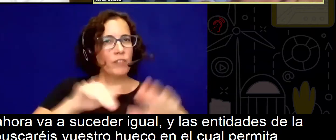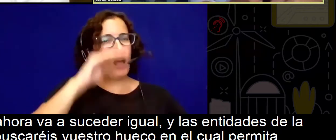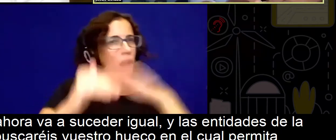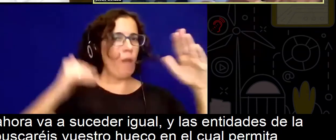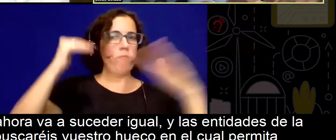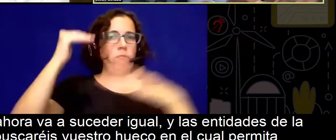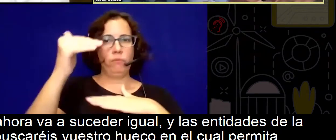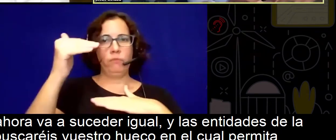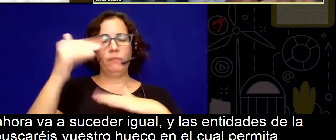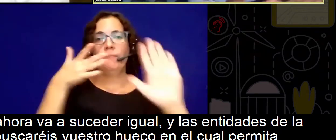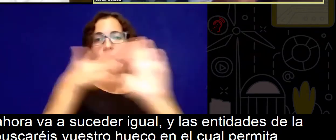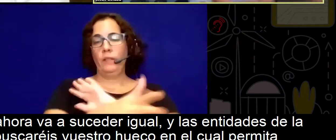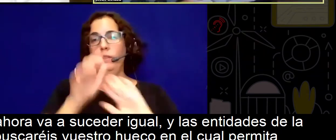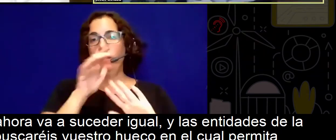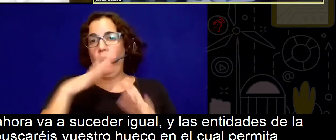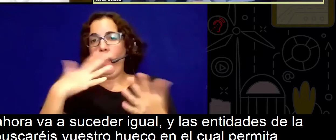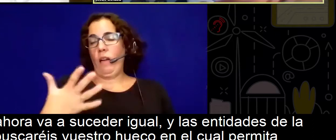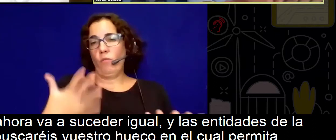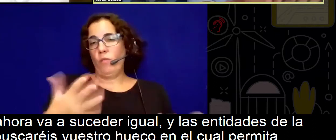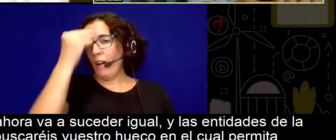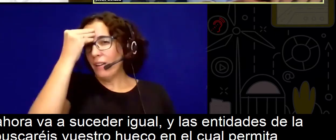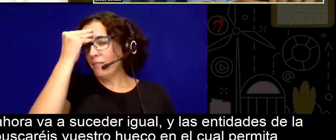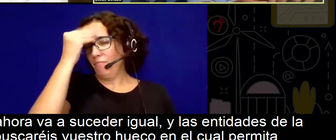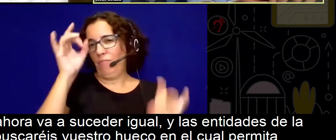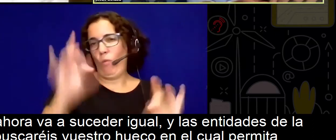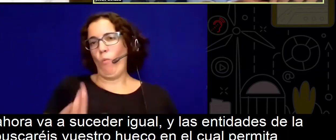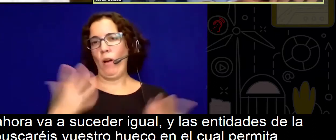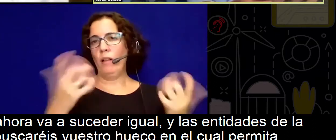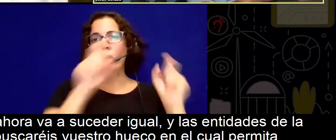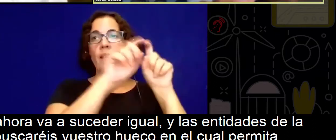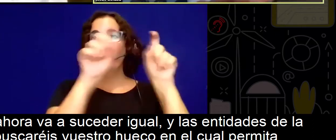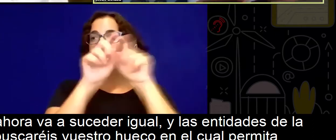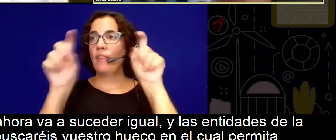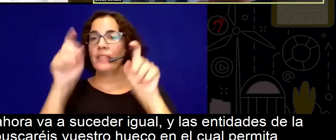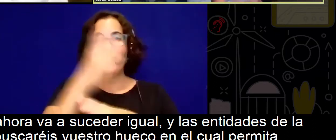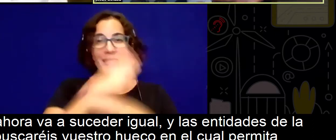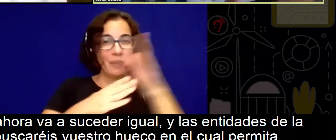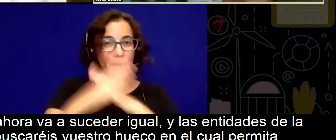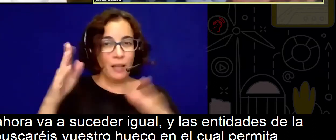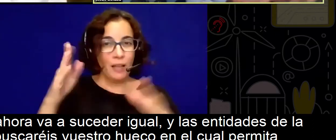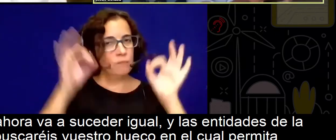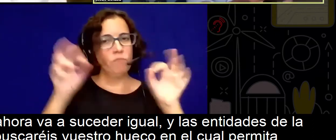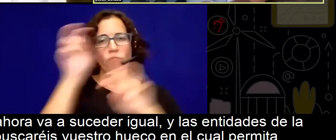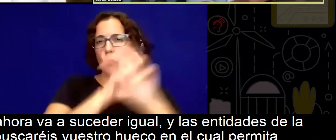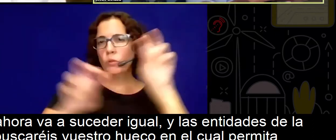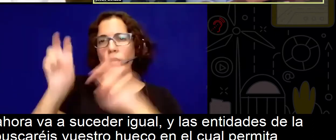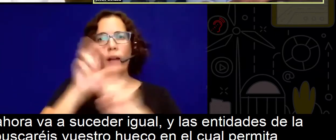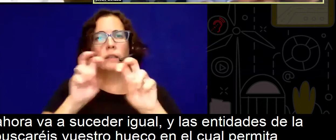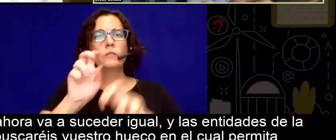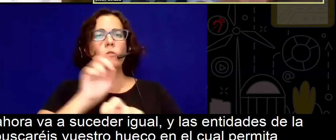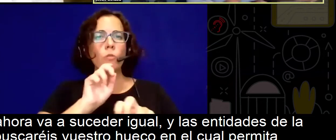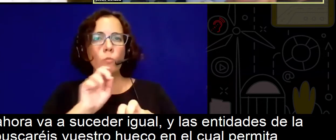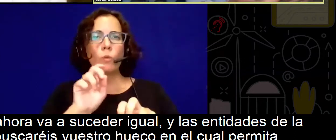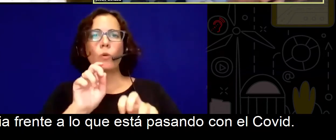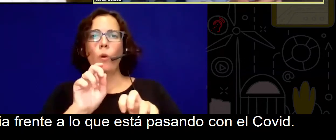que ahora va a suceder exactamente igual, y las entidades de la discapacidad buscaréis vuestro hueco, buscarán el hueco en el cual